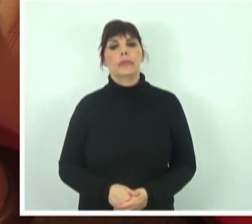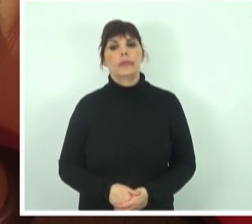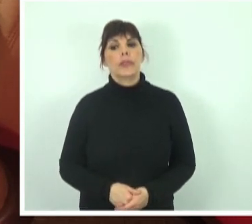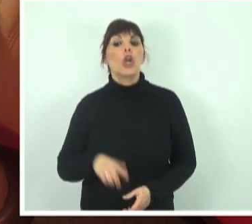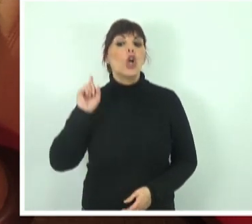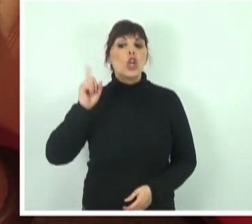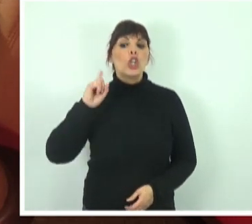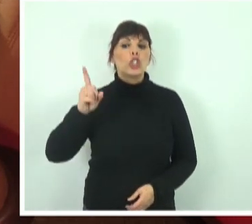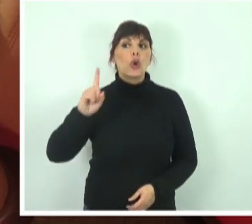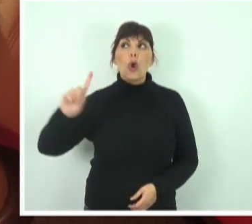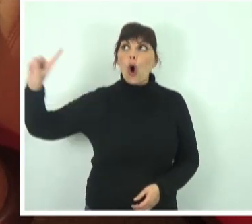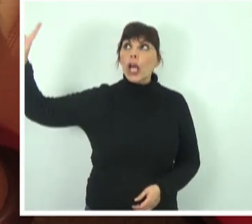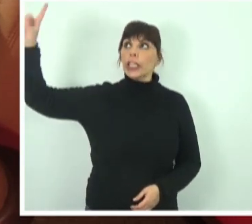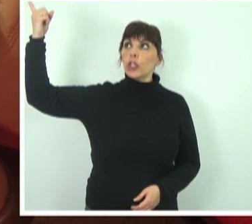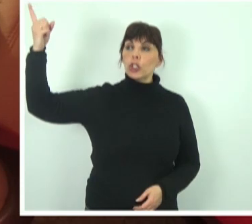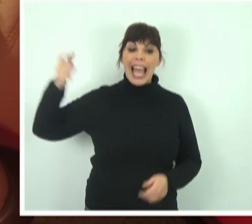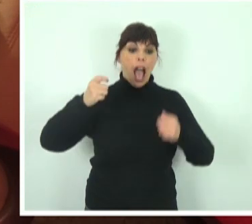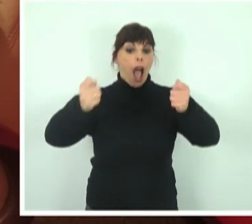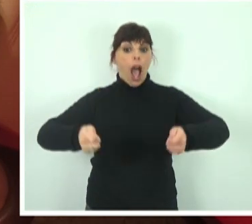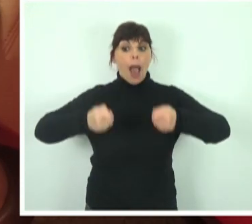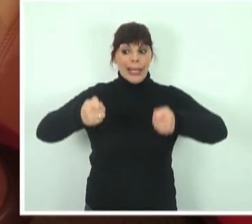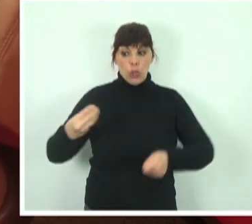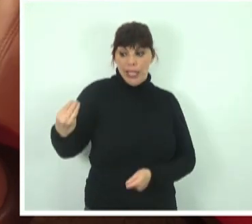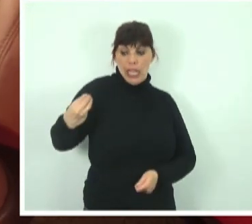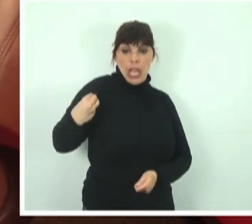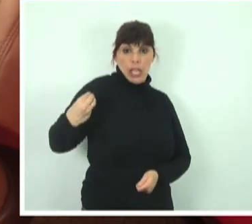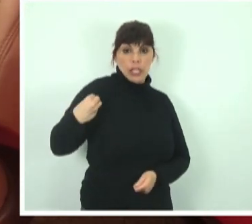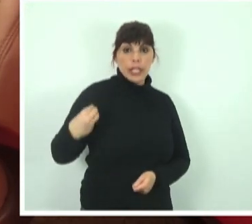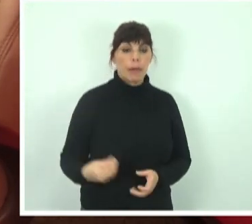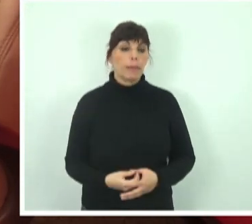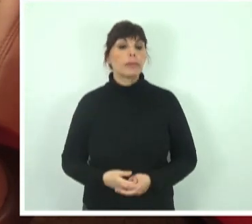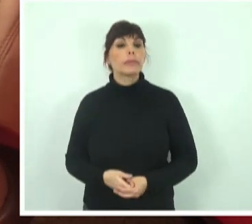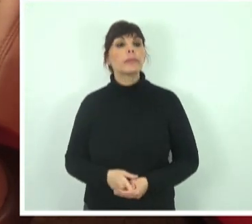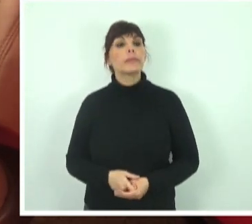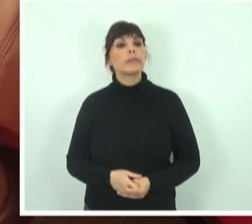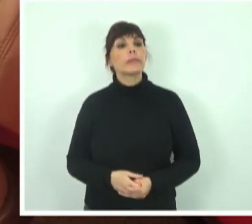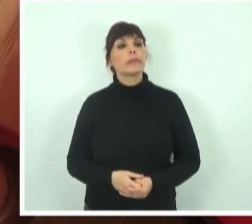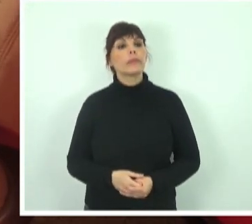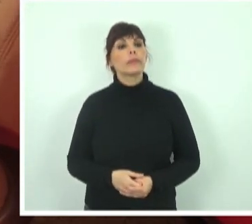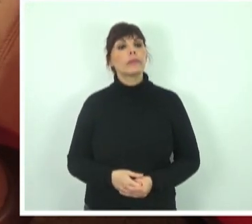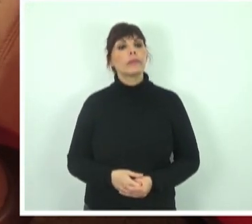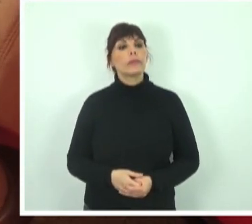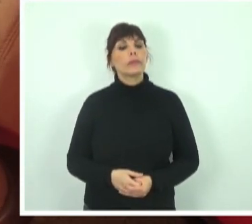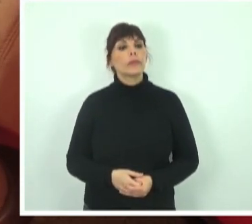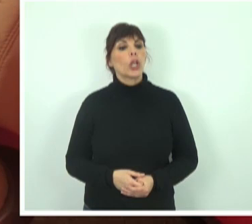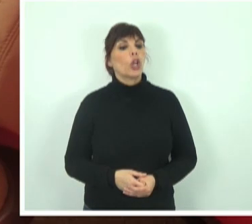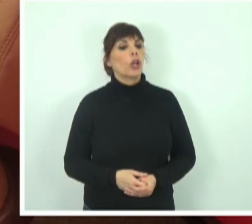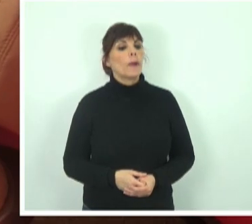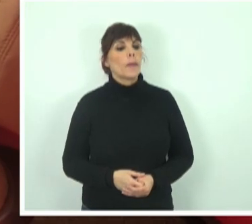tiene esa persona. Ok. Tú tienes que estar, otra vez,